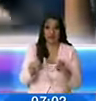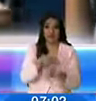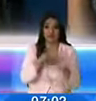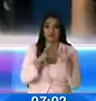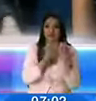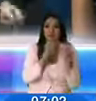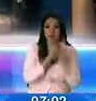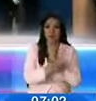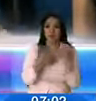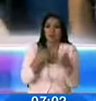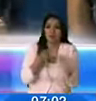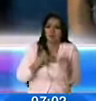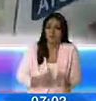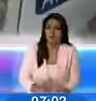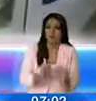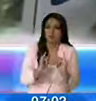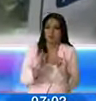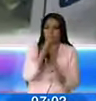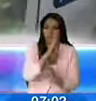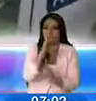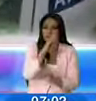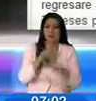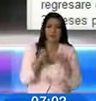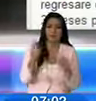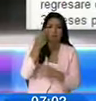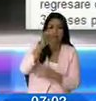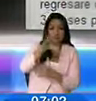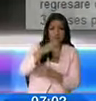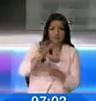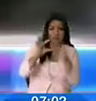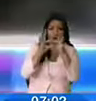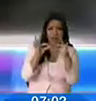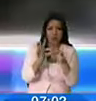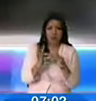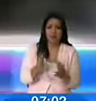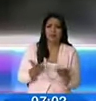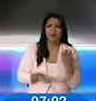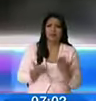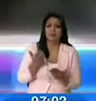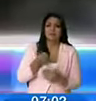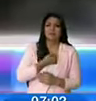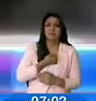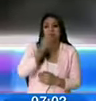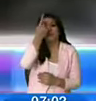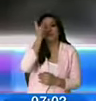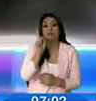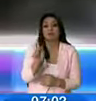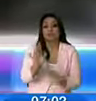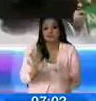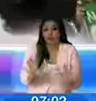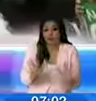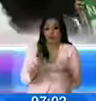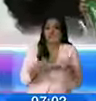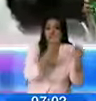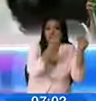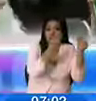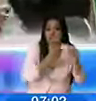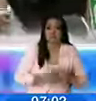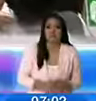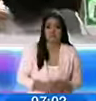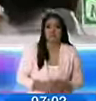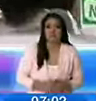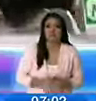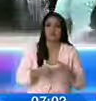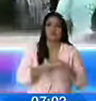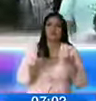como desaparecida, pero según el contenido de los posts, se entendía que habrían salido de su hogar por voluntad propia. Sin embargo, la